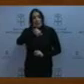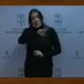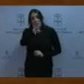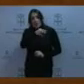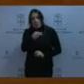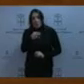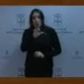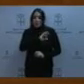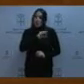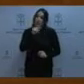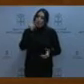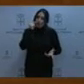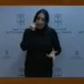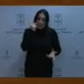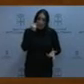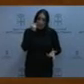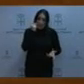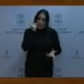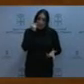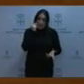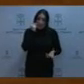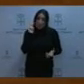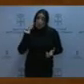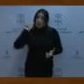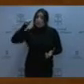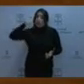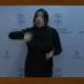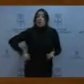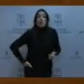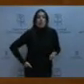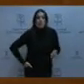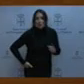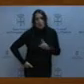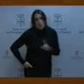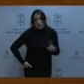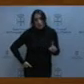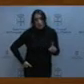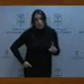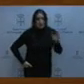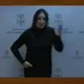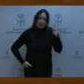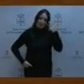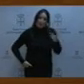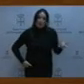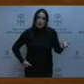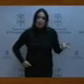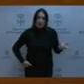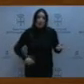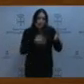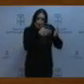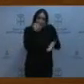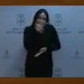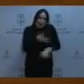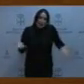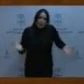señor Fernández, no es una gran fortuna, como usted muy bien sabe. Como usted muy bien